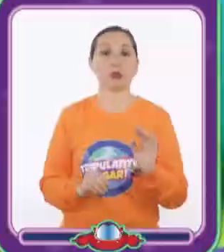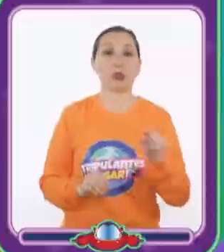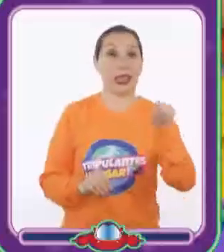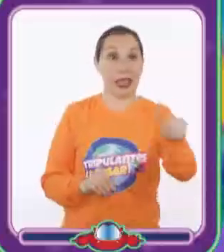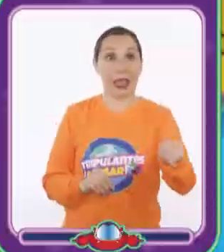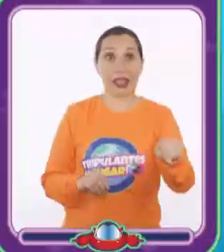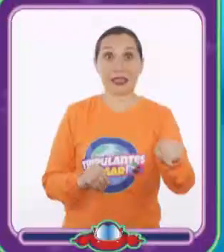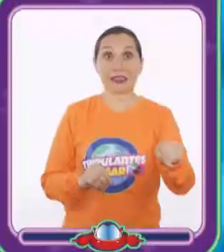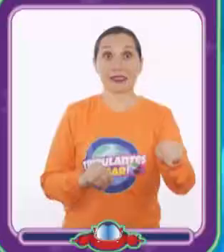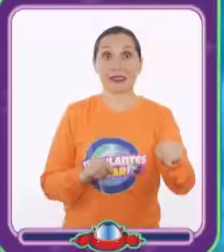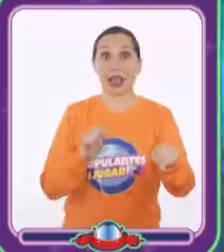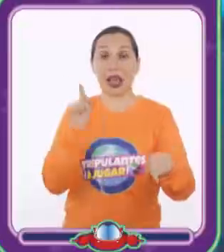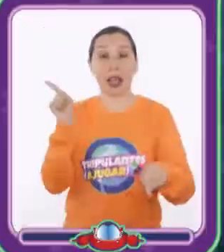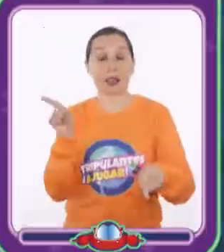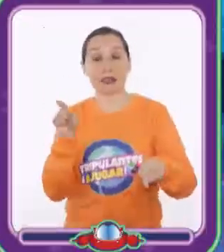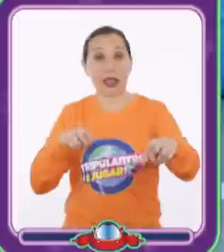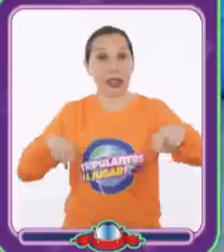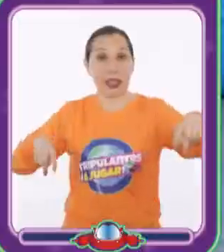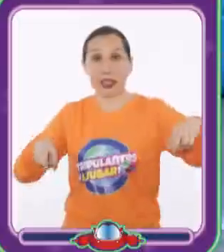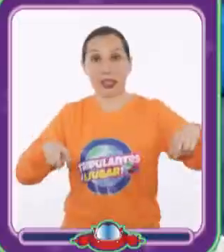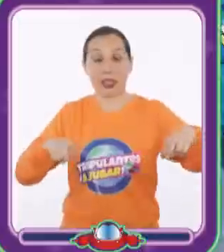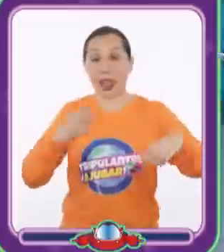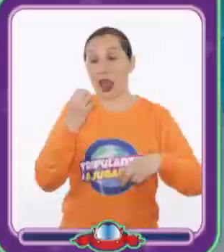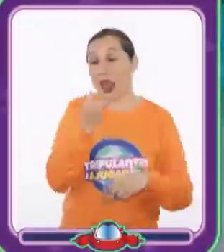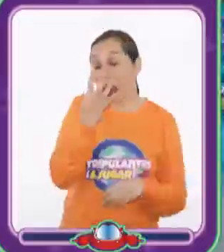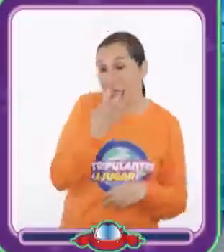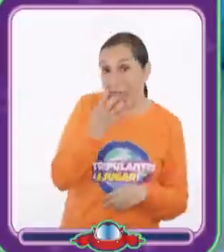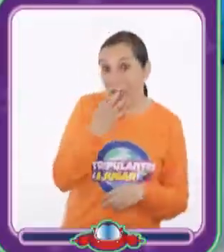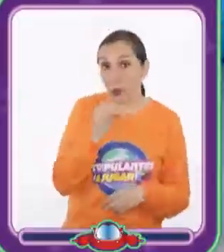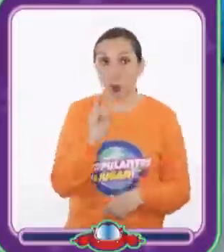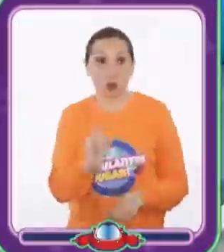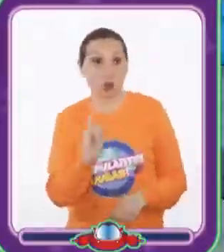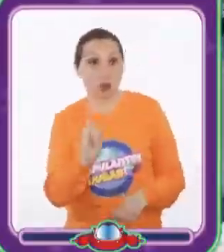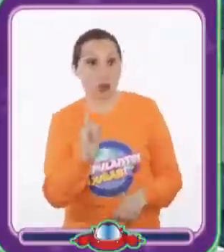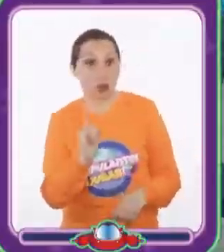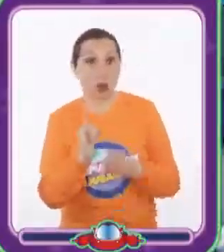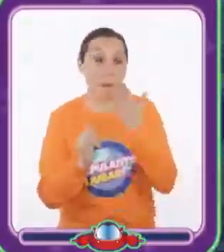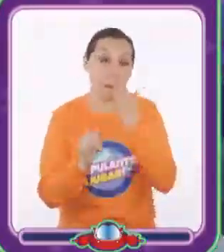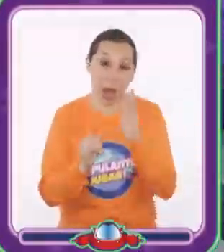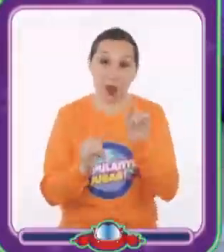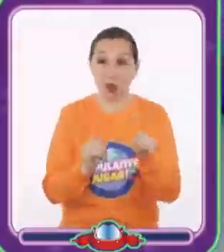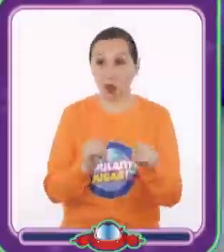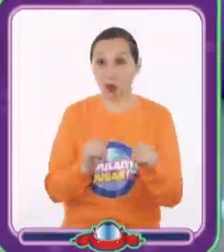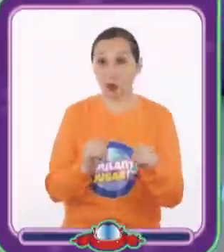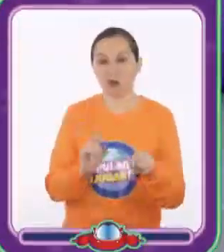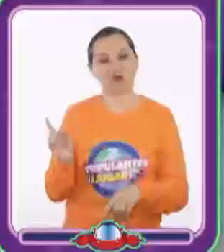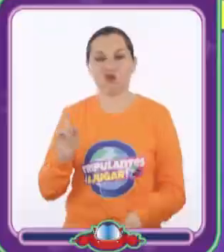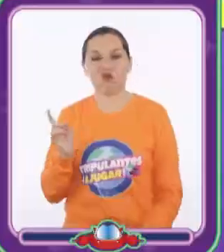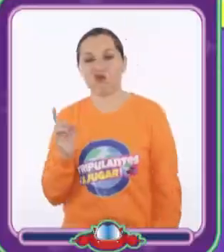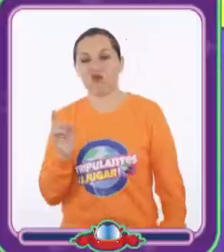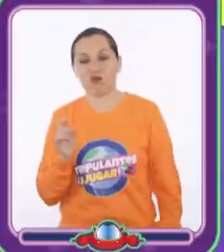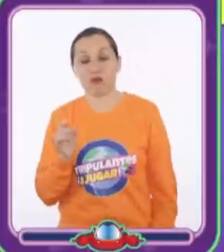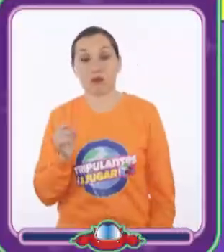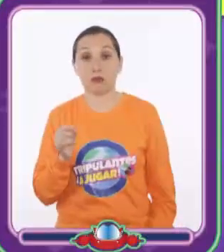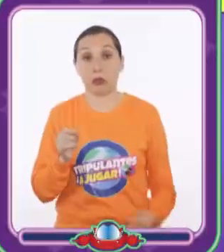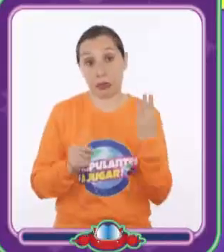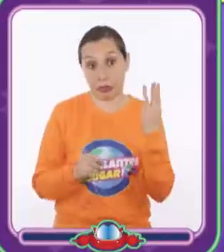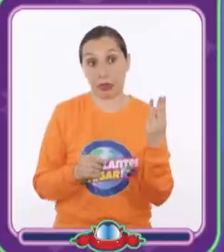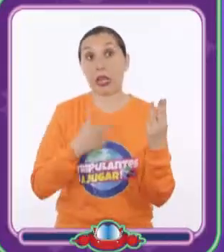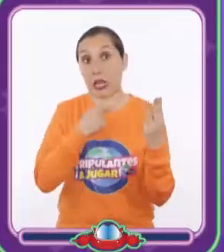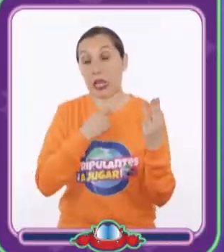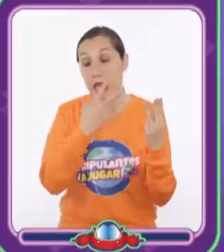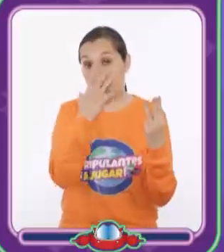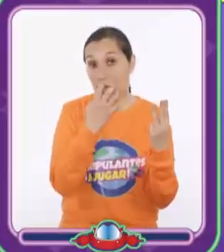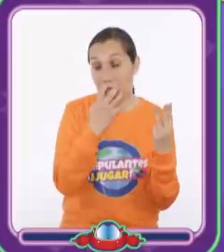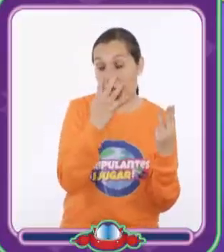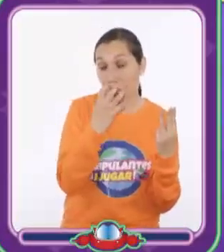¿Lo quieren cambiar? ¿Por cuál lo quieren cambiar? ¡Por el naranja! ¡Por el naranja! ¡Sí! ¿Naranjo? ¿Te parece Bruno el naranjo? ¿No? Pero mira,